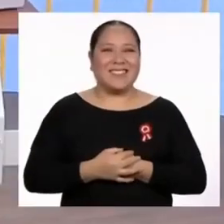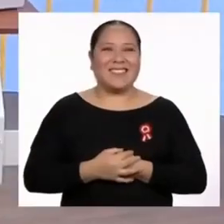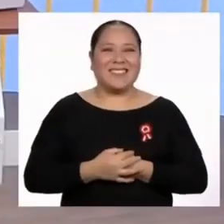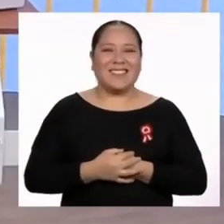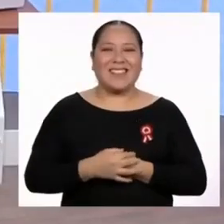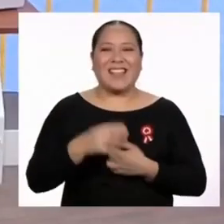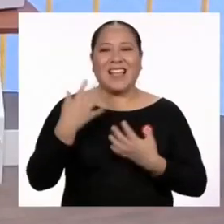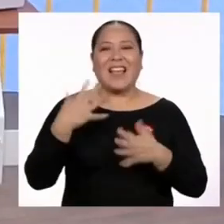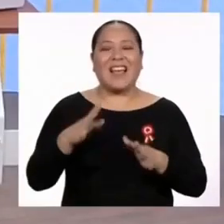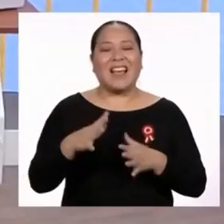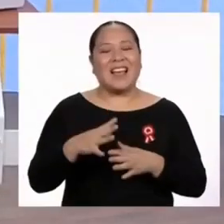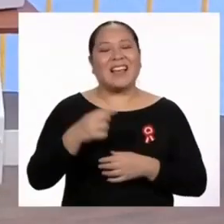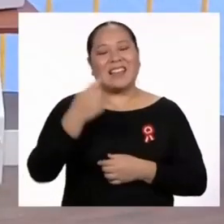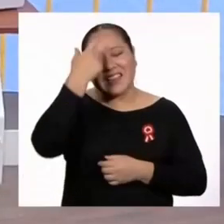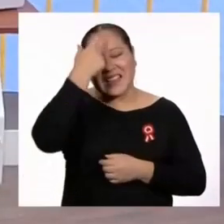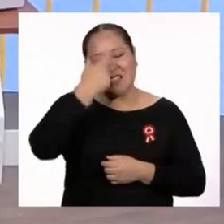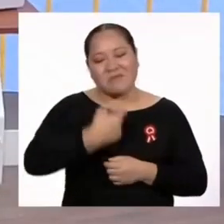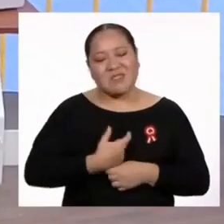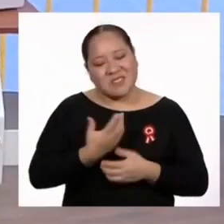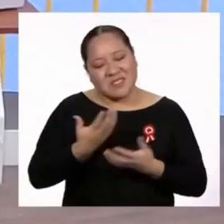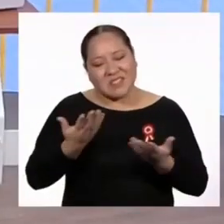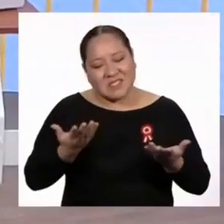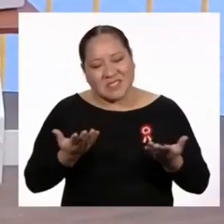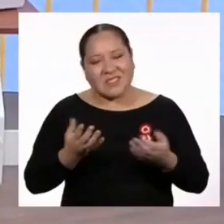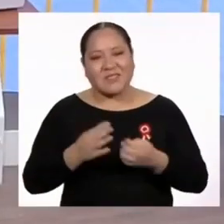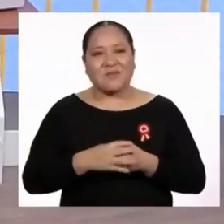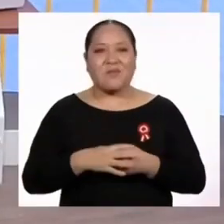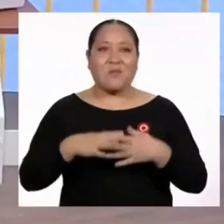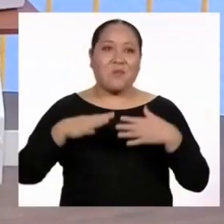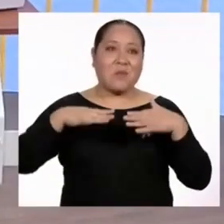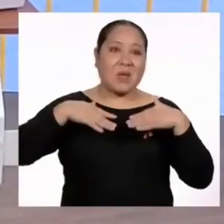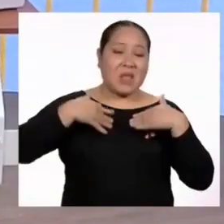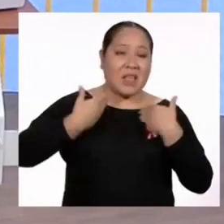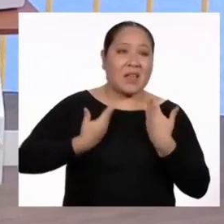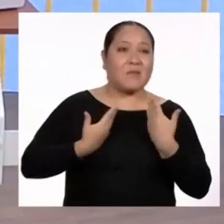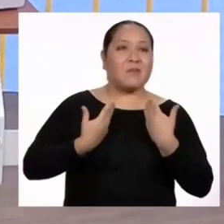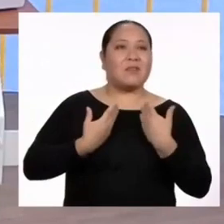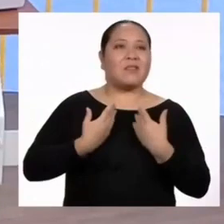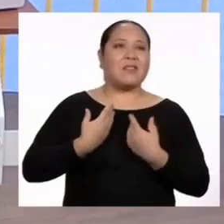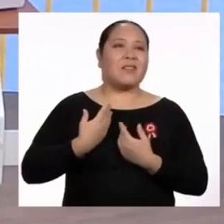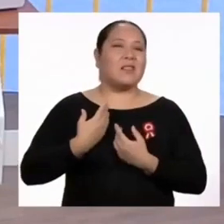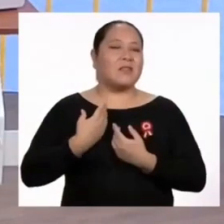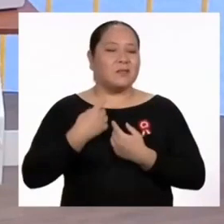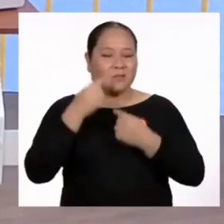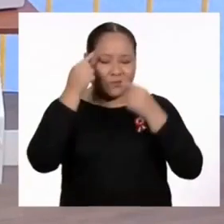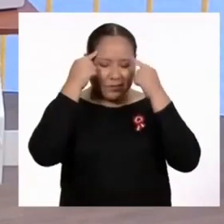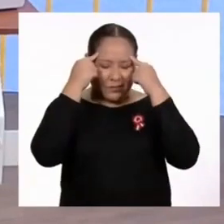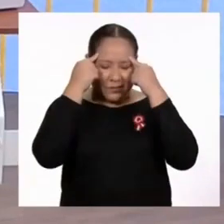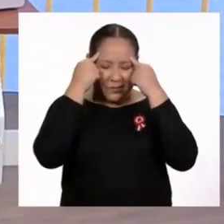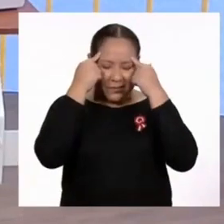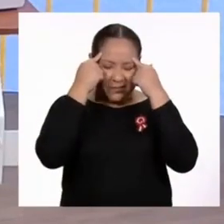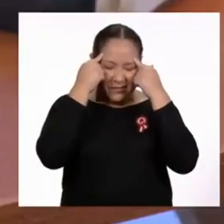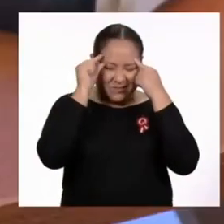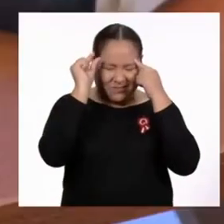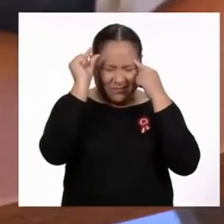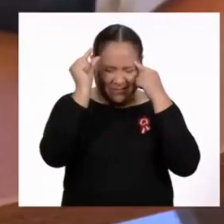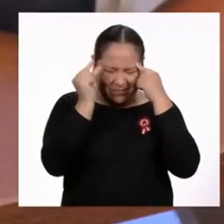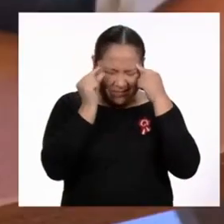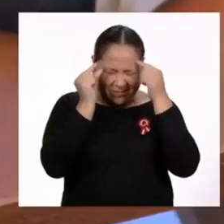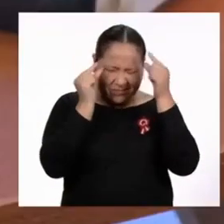Así somos los seres humanos. Podemos tener pequeñas fallas en el